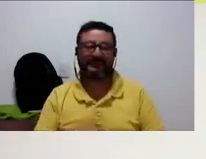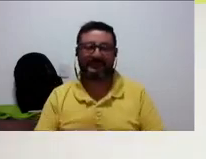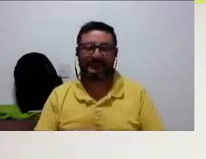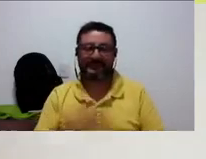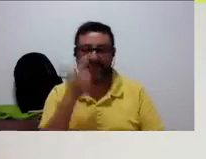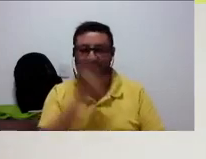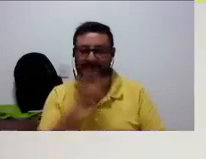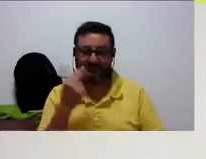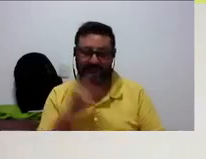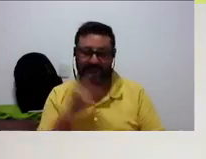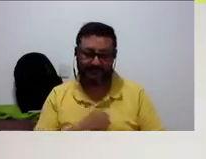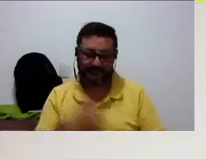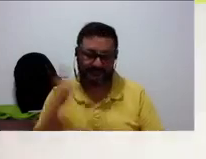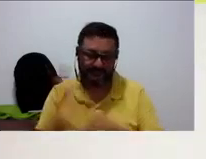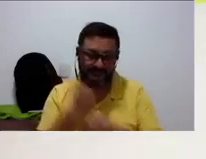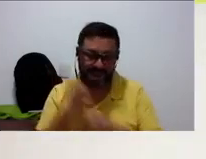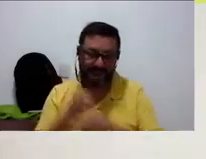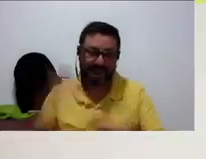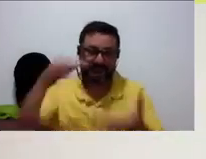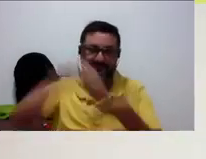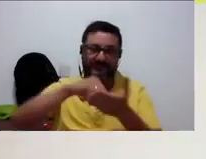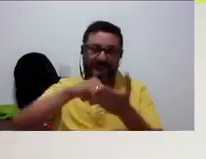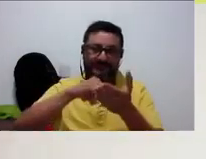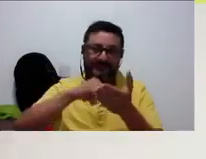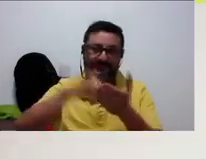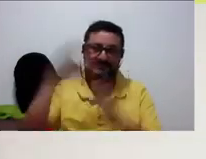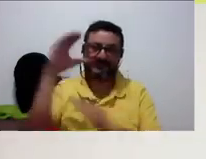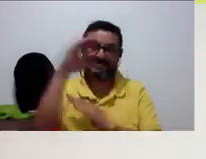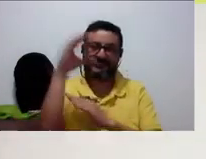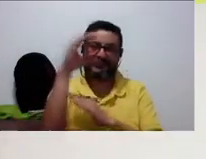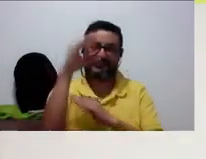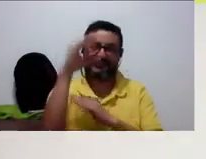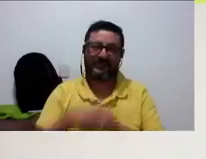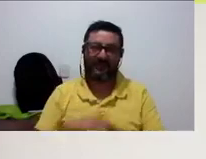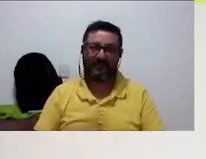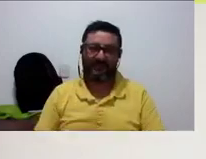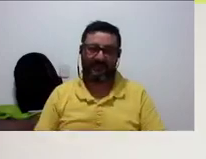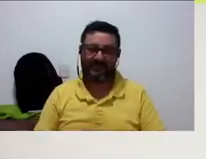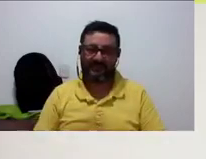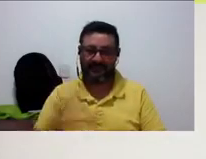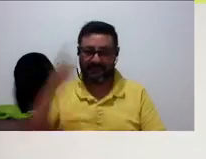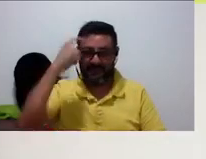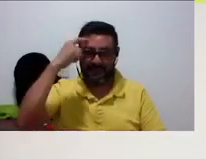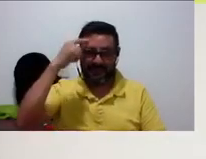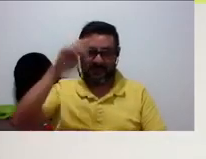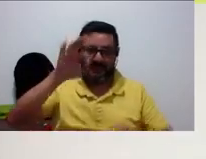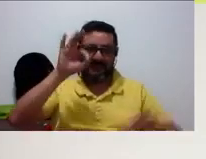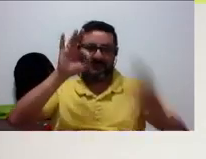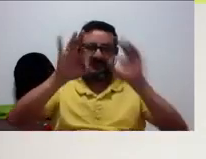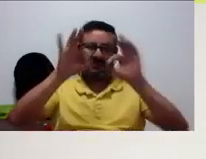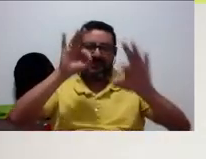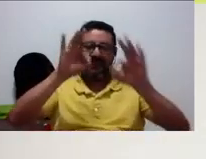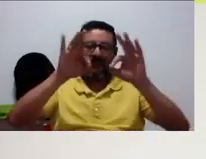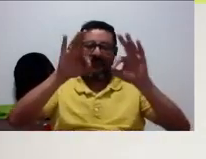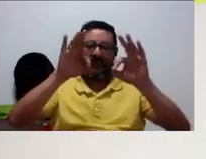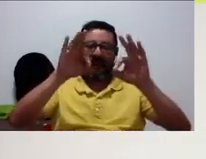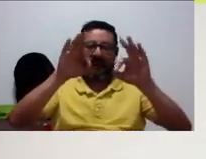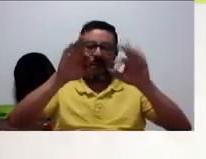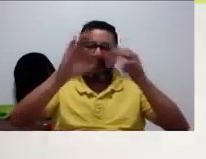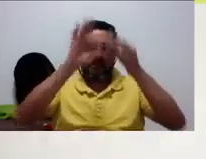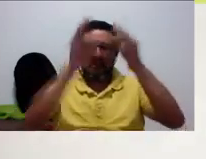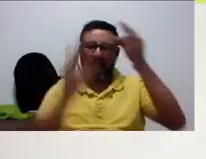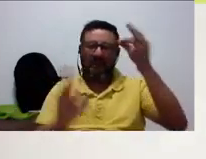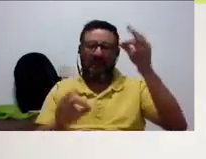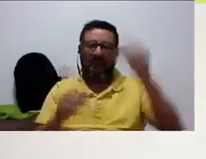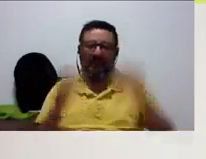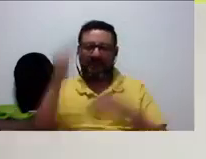poder representar otra vez a mi país. En ese momento estar pensando en una clasificación a los próximos Juegos Olímpicos y